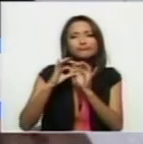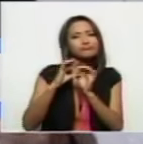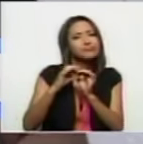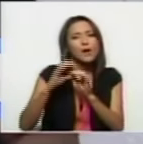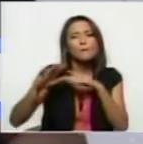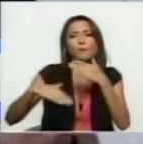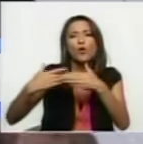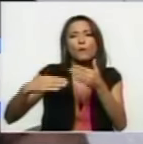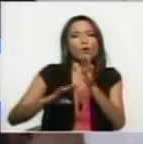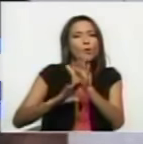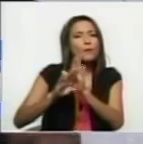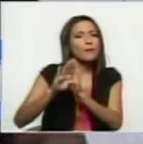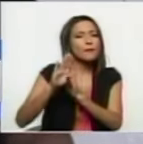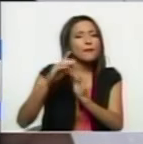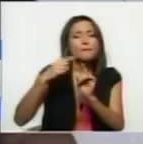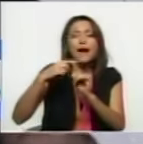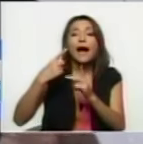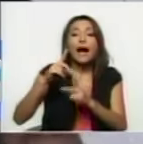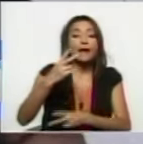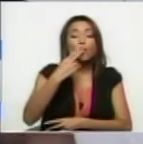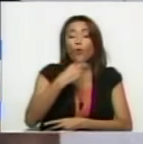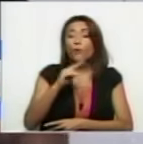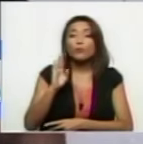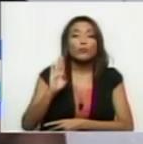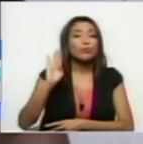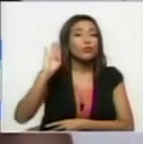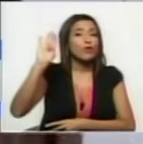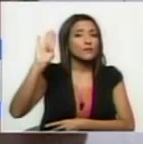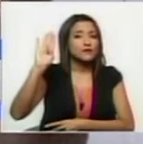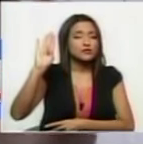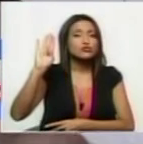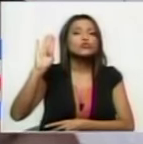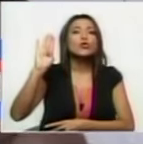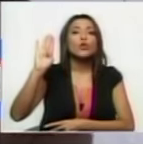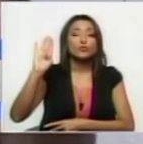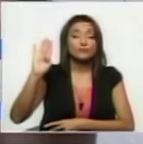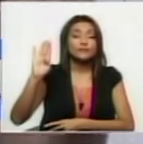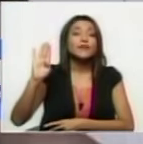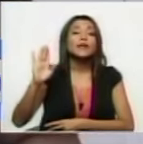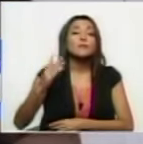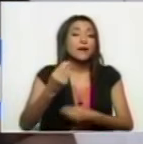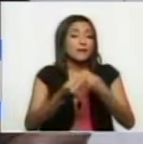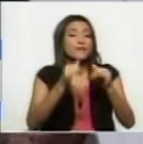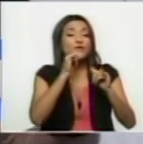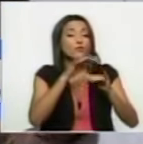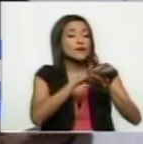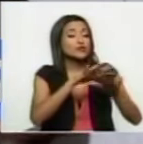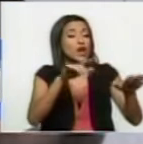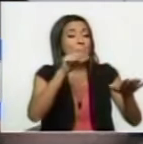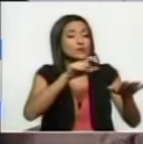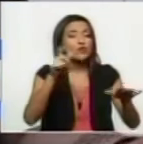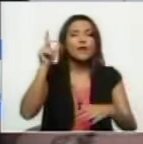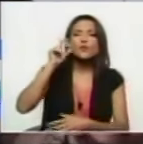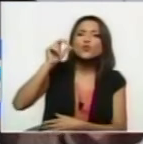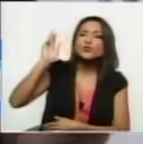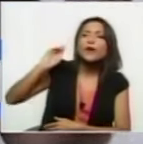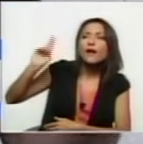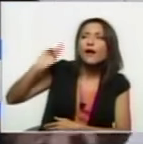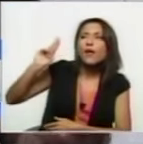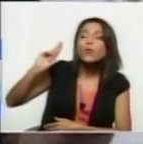creciendo y con un compromiso profundo hacia nuestras usuarias, hacia nuestros usuarios y de llevarle,